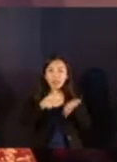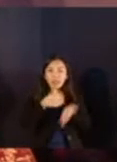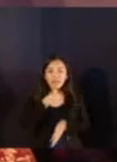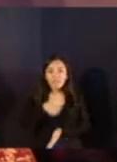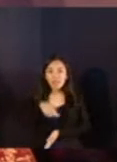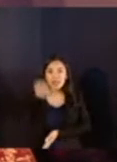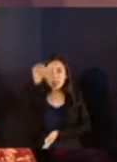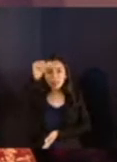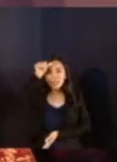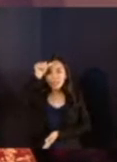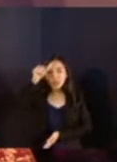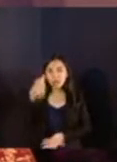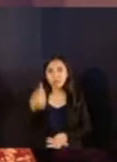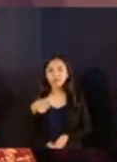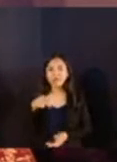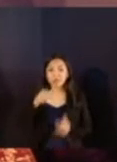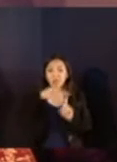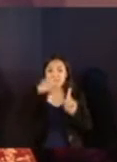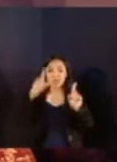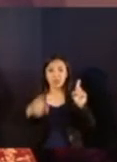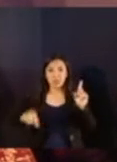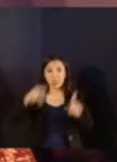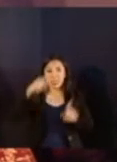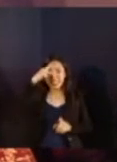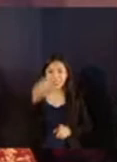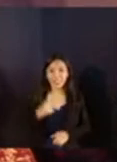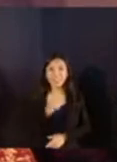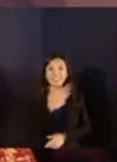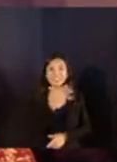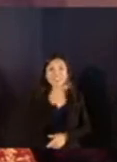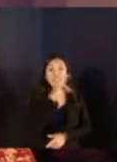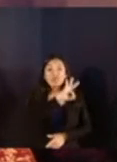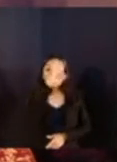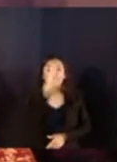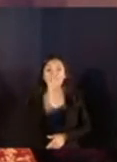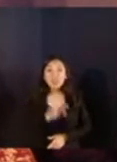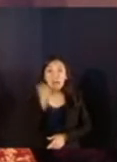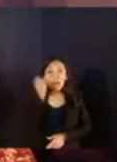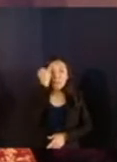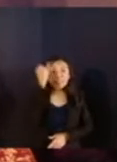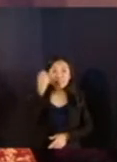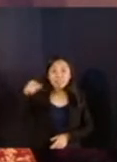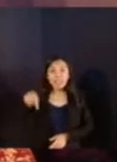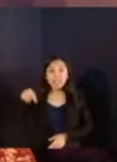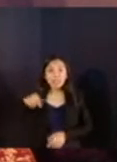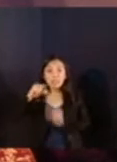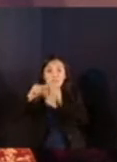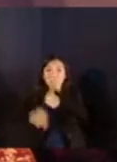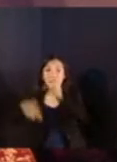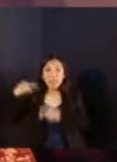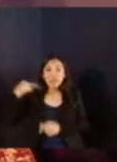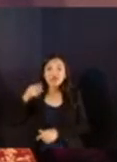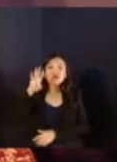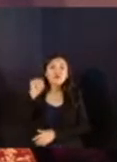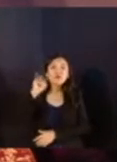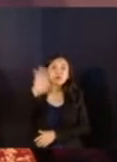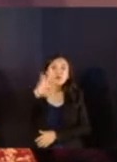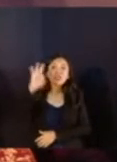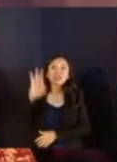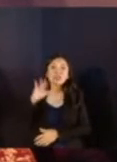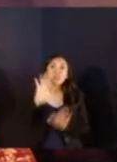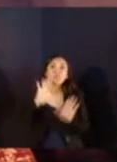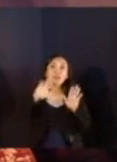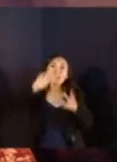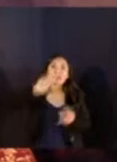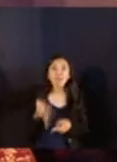poco más del 5%. Nosotros estamos casi al doble de analfabetismo. Pero tenemos un